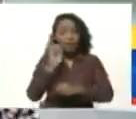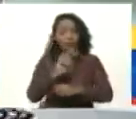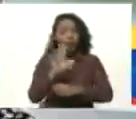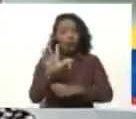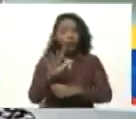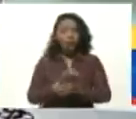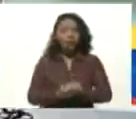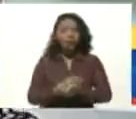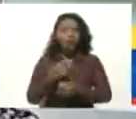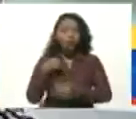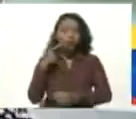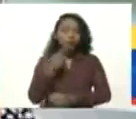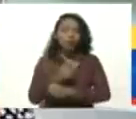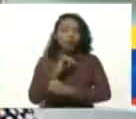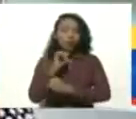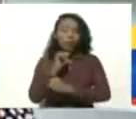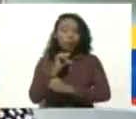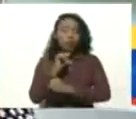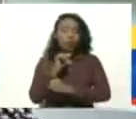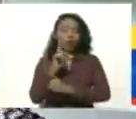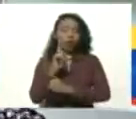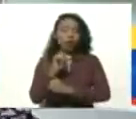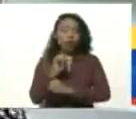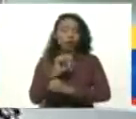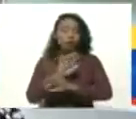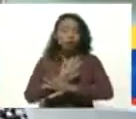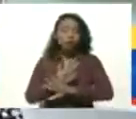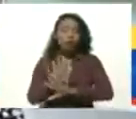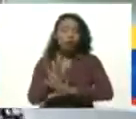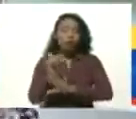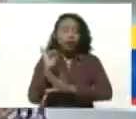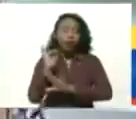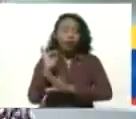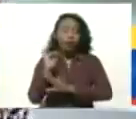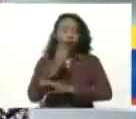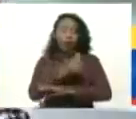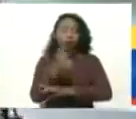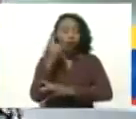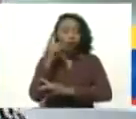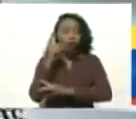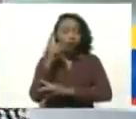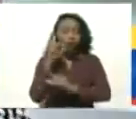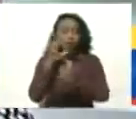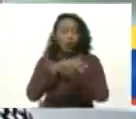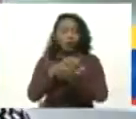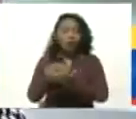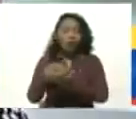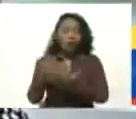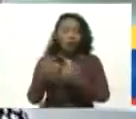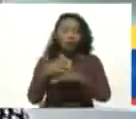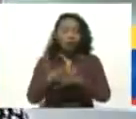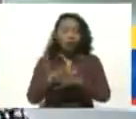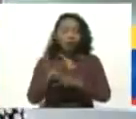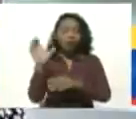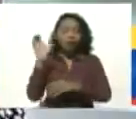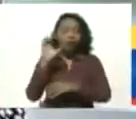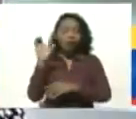25. Debo informar también, presidente, que ya está en cada uno de los estados, incluyendo pues a